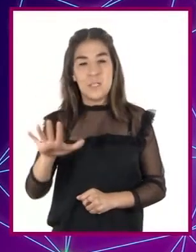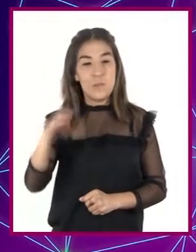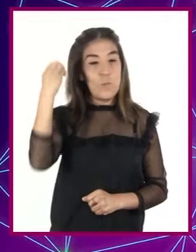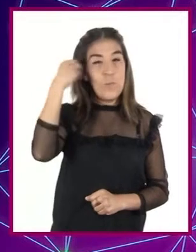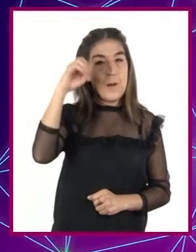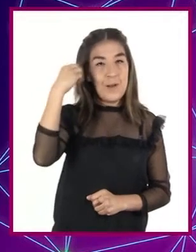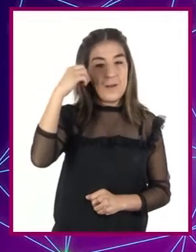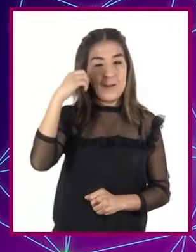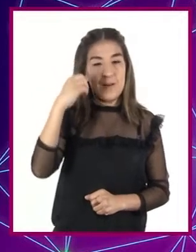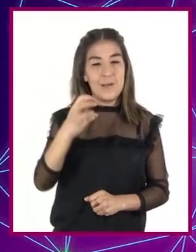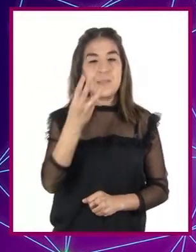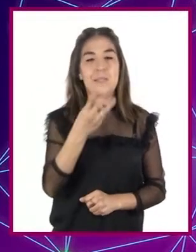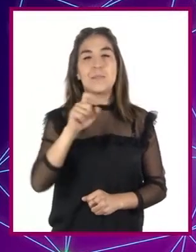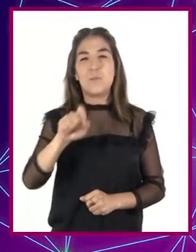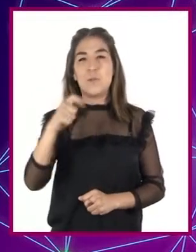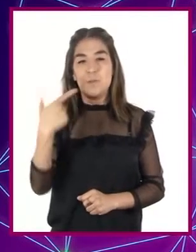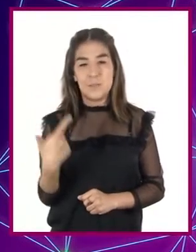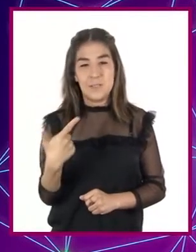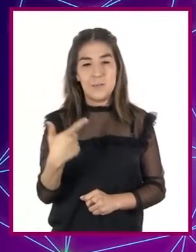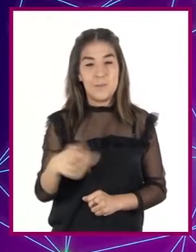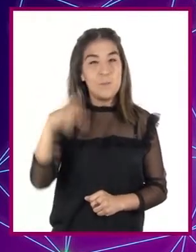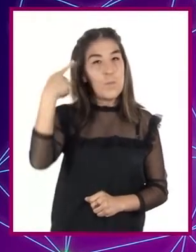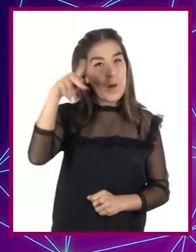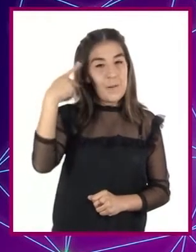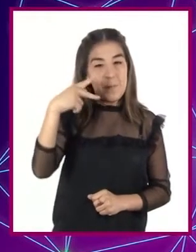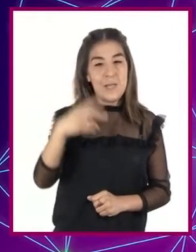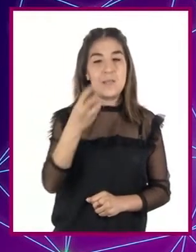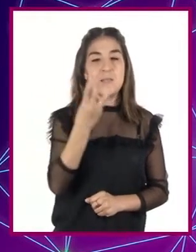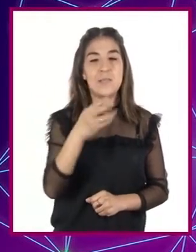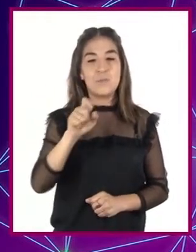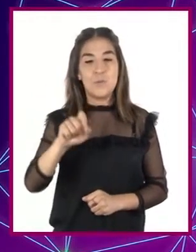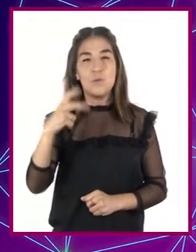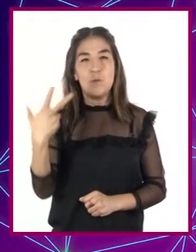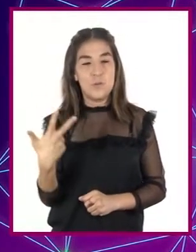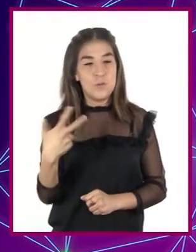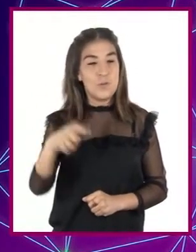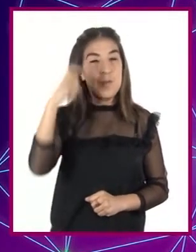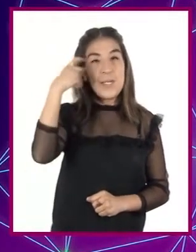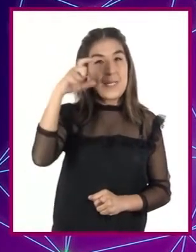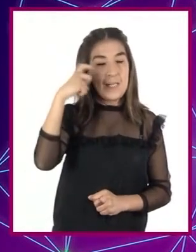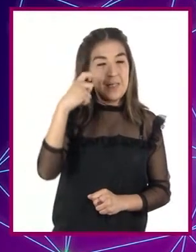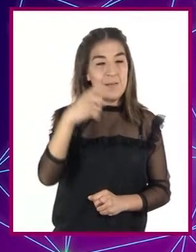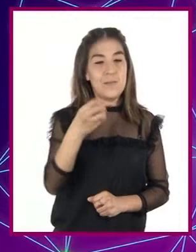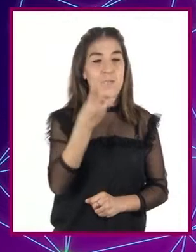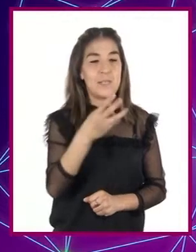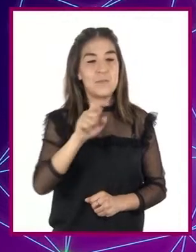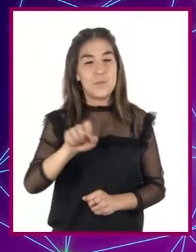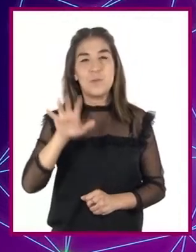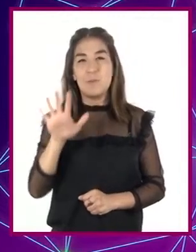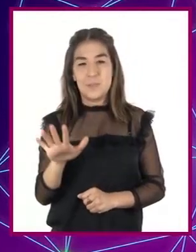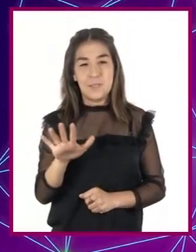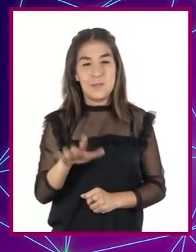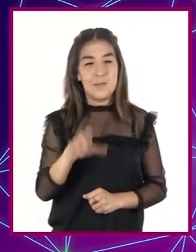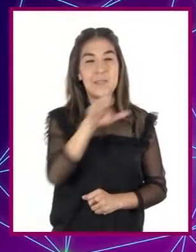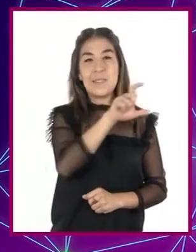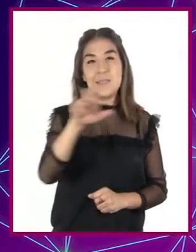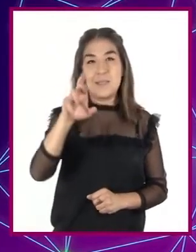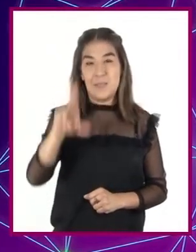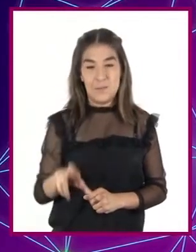Oaxaca, 3.7. Puebla, 3.8. Querétaro, 3.5. Quintana